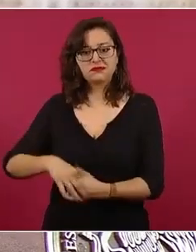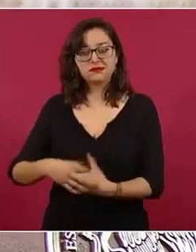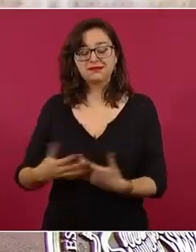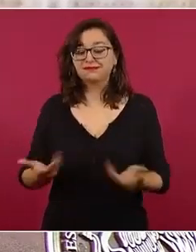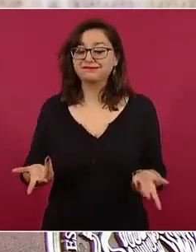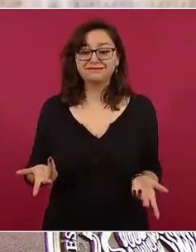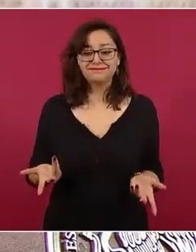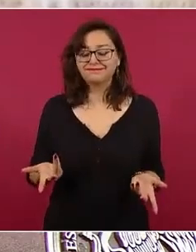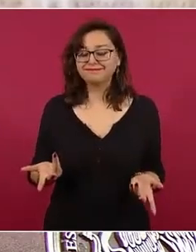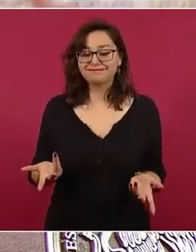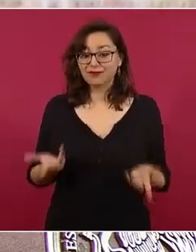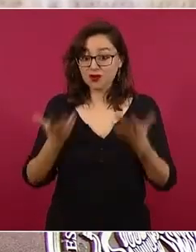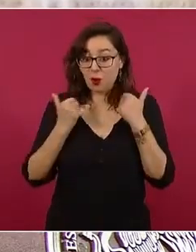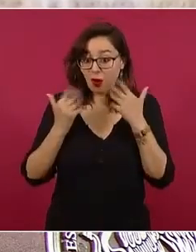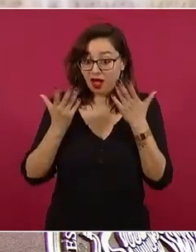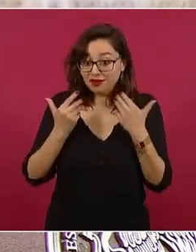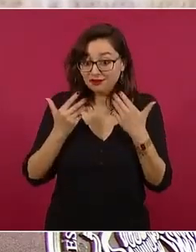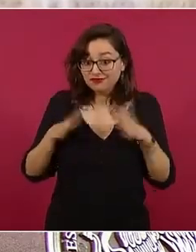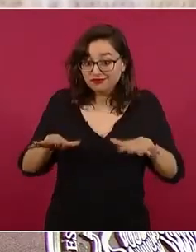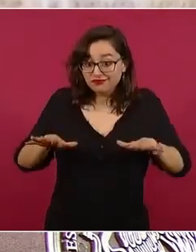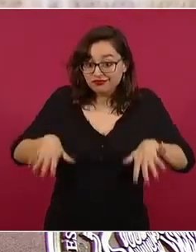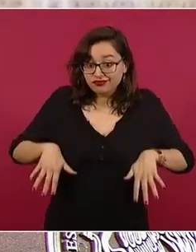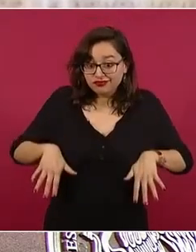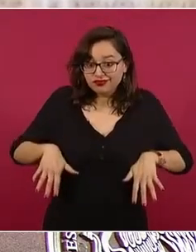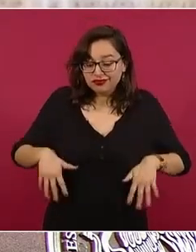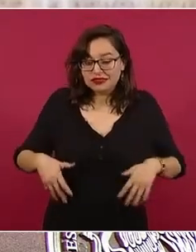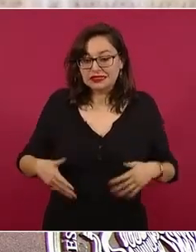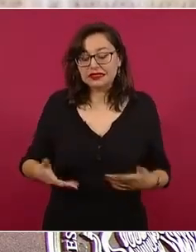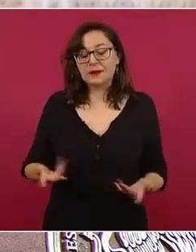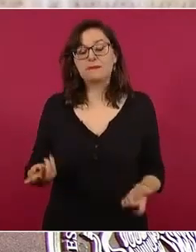pues va a seguir